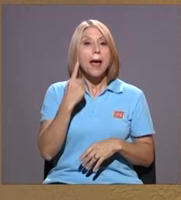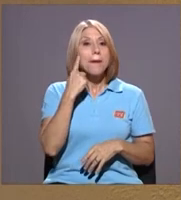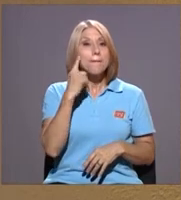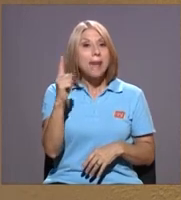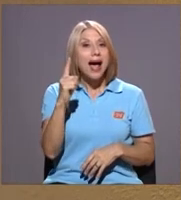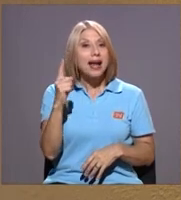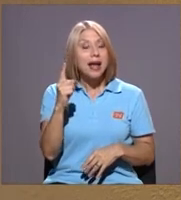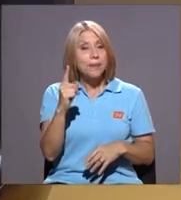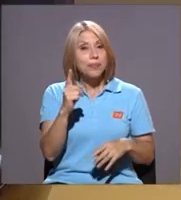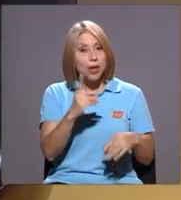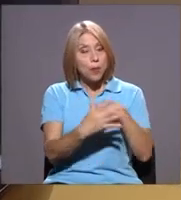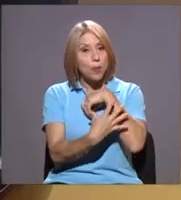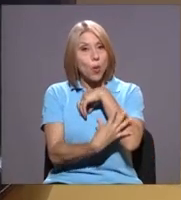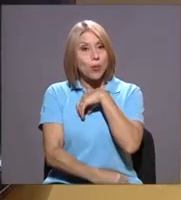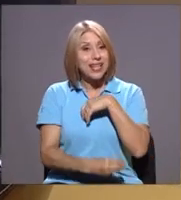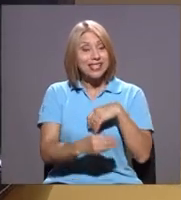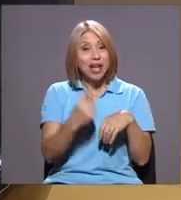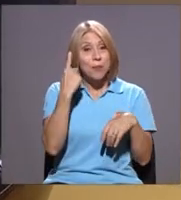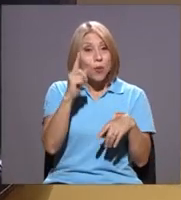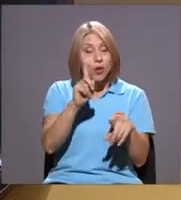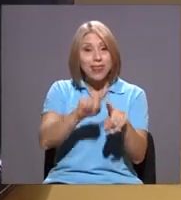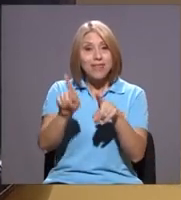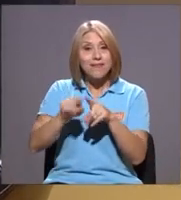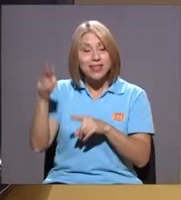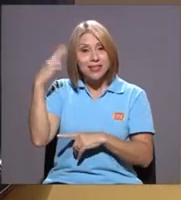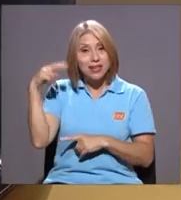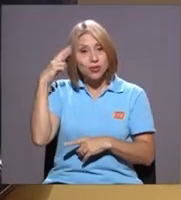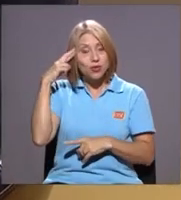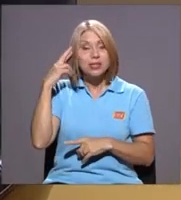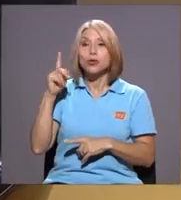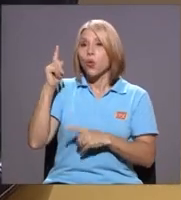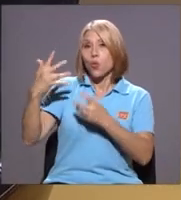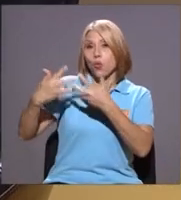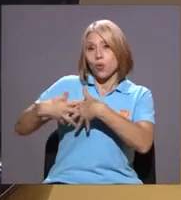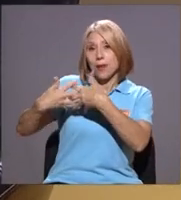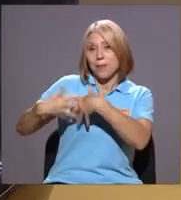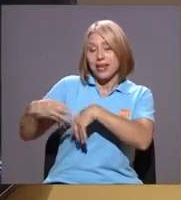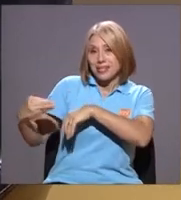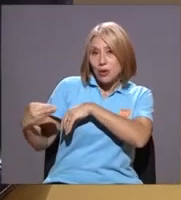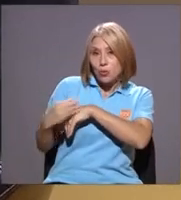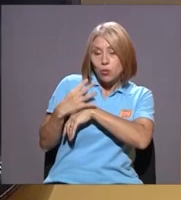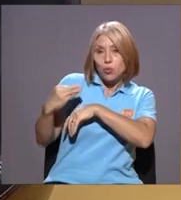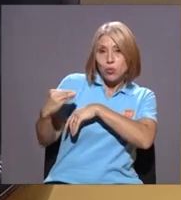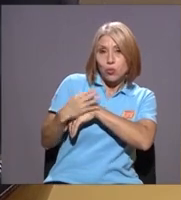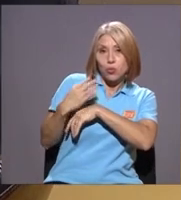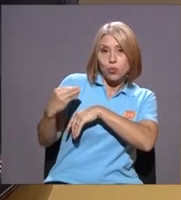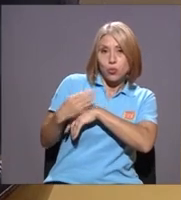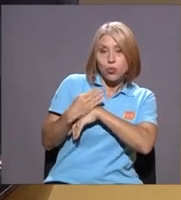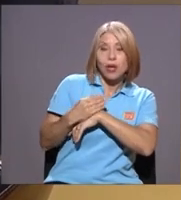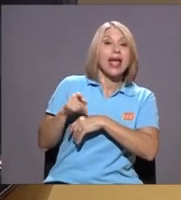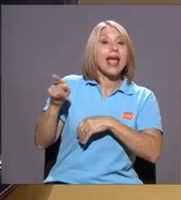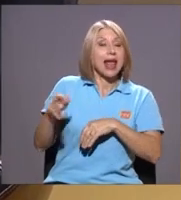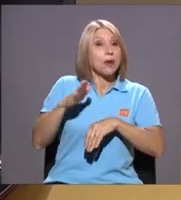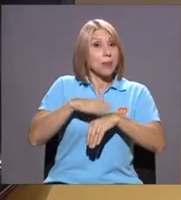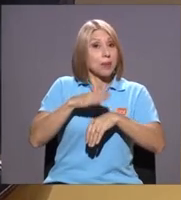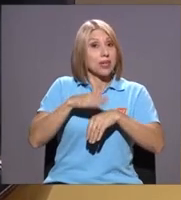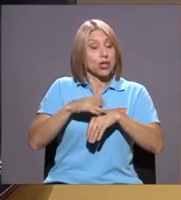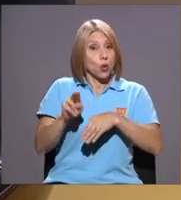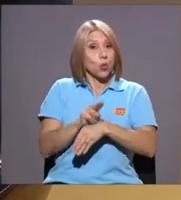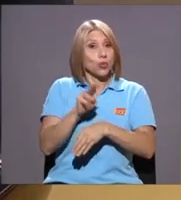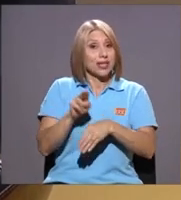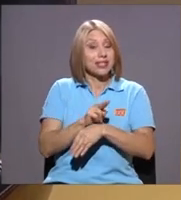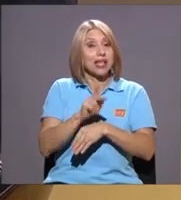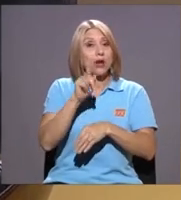multidimensional, tuvimos asesoría de una empresa que nos permitió utilizar un código R, que es un